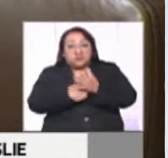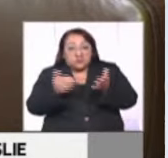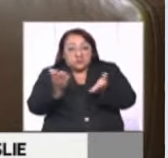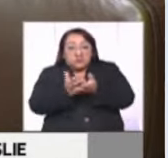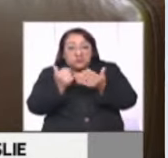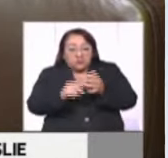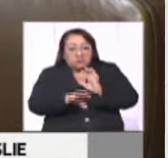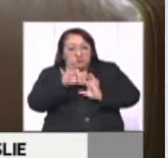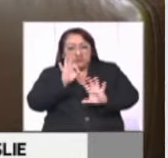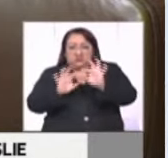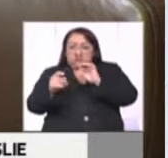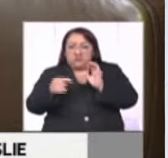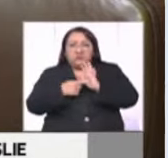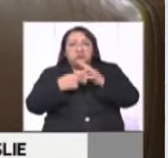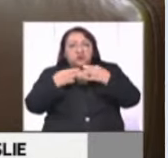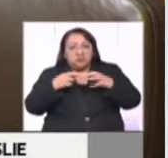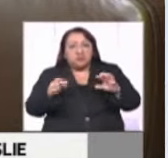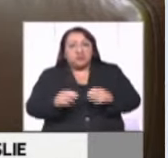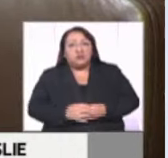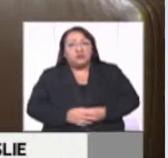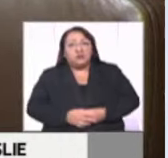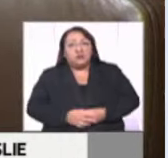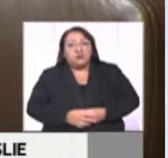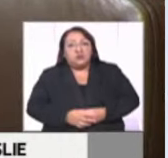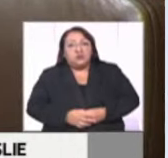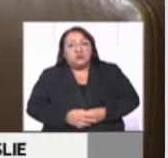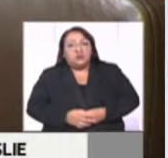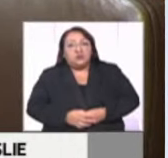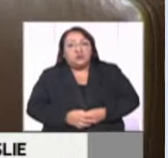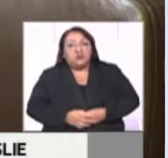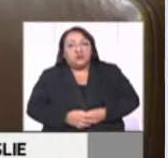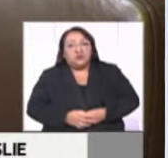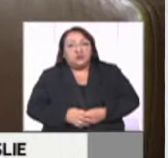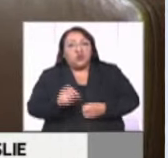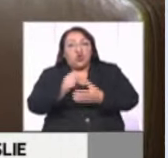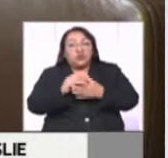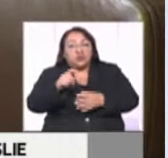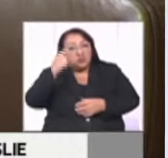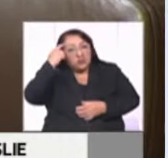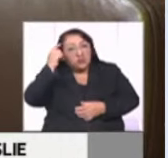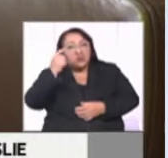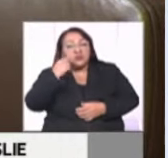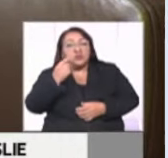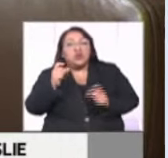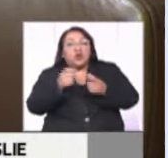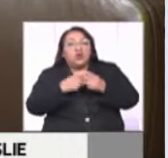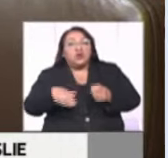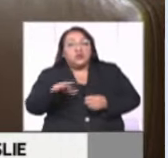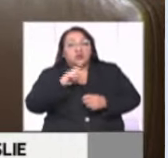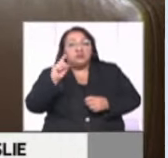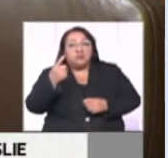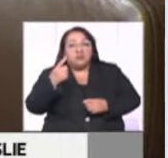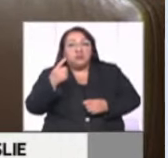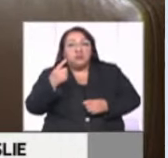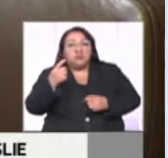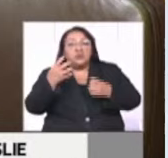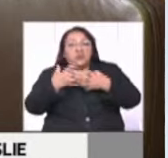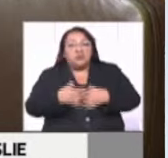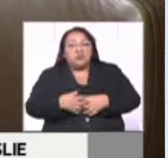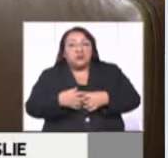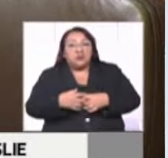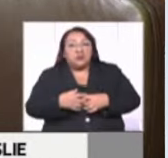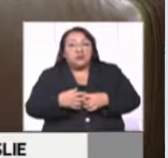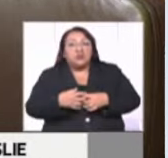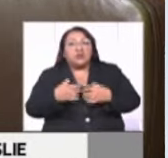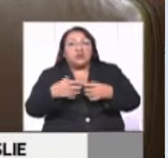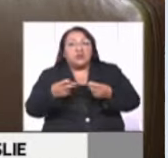están saliendo y son de carácter público y esta contratación no hubiera parado. ¿Saben qué hubiera sucedido, colegas? Primero, que la empresa se hubiera